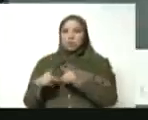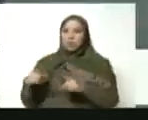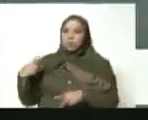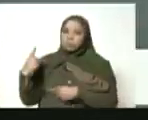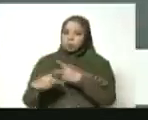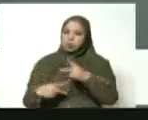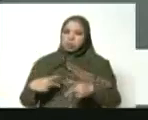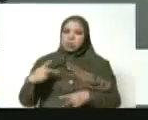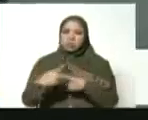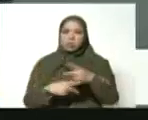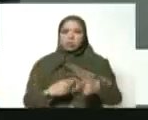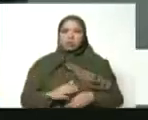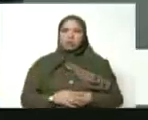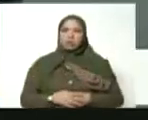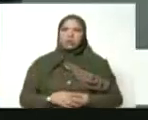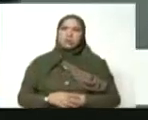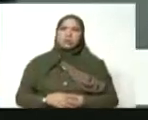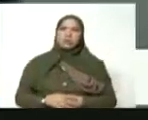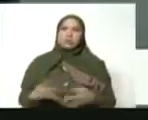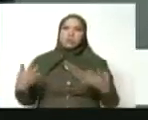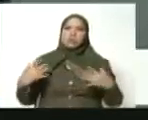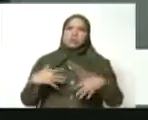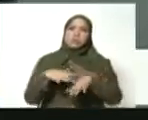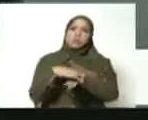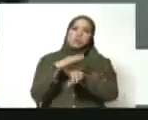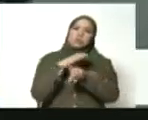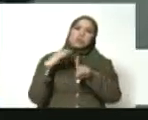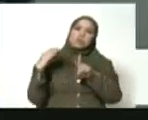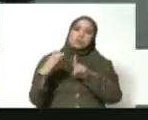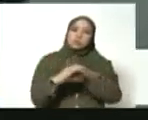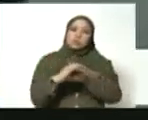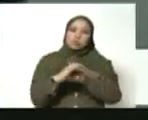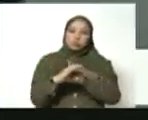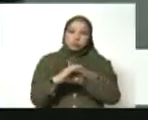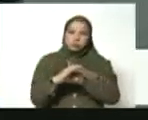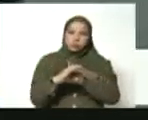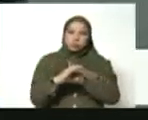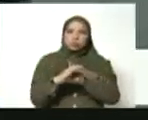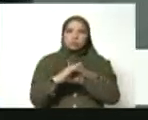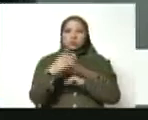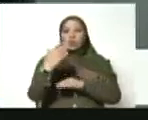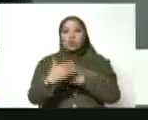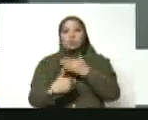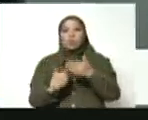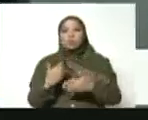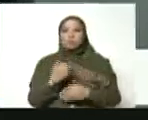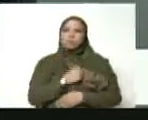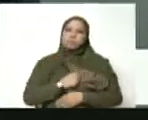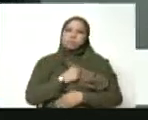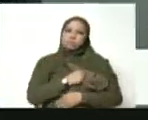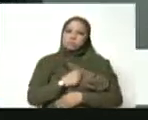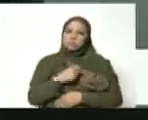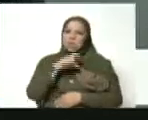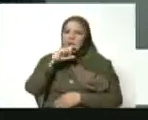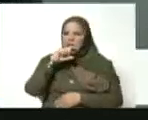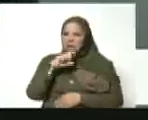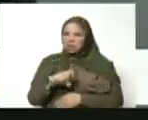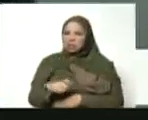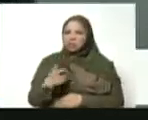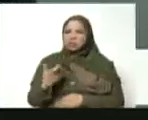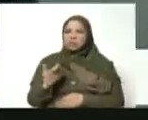procesos de integración cultural que venían adelantándose y que lamentablemente con la hostilidad sembrada por